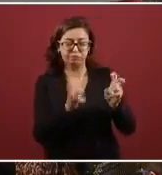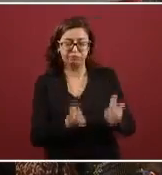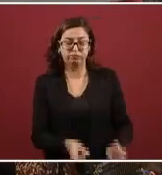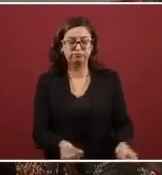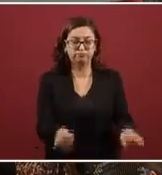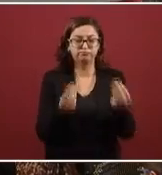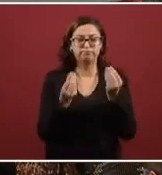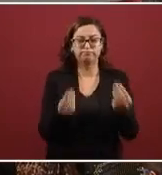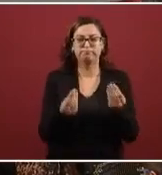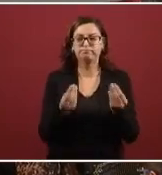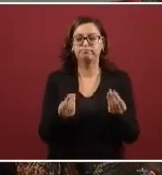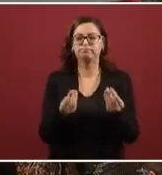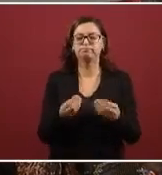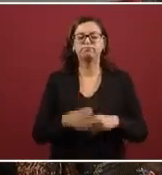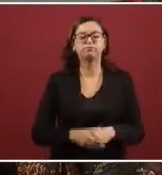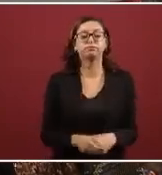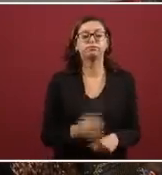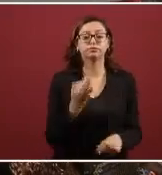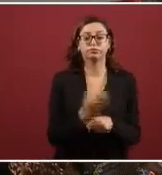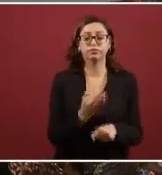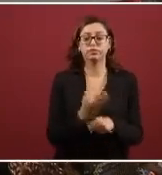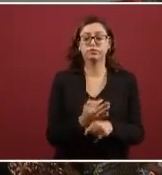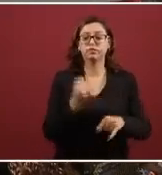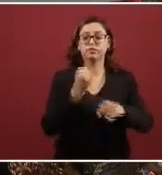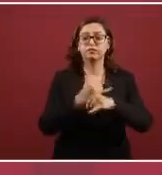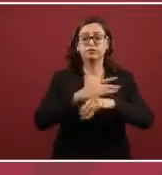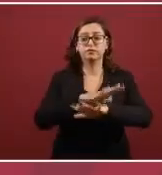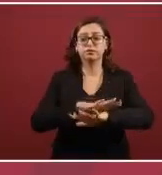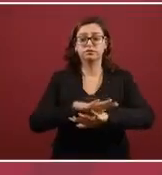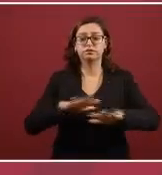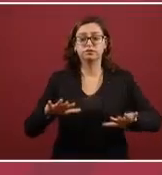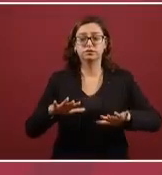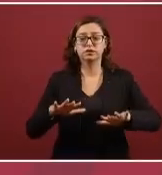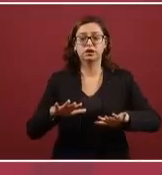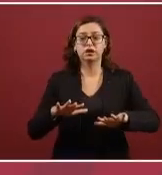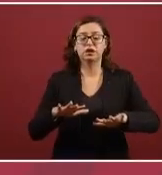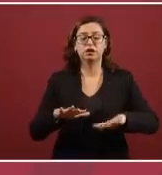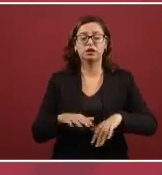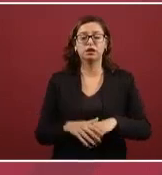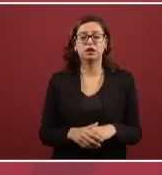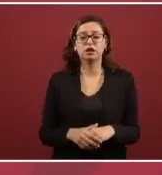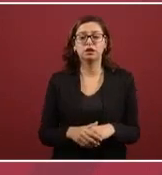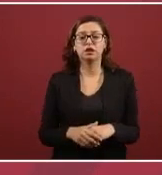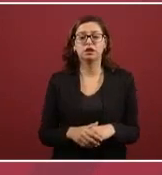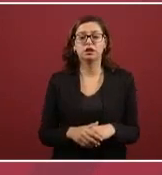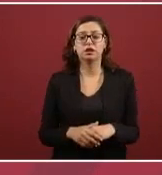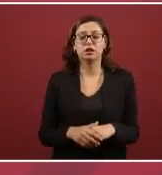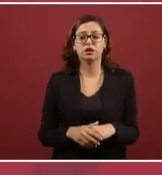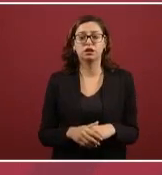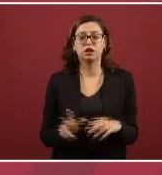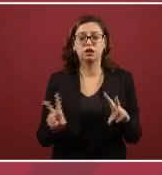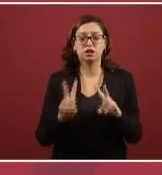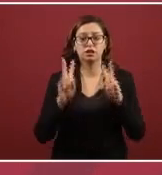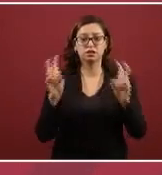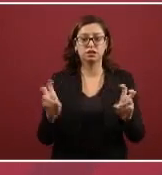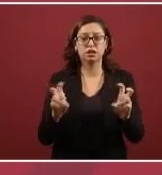Vamos a informar sobre la organización de